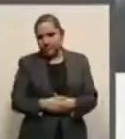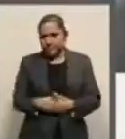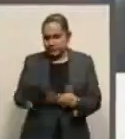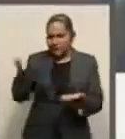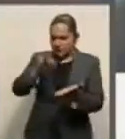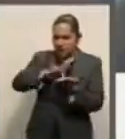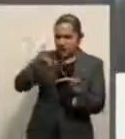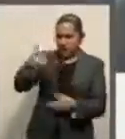presidentes